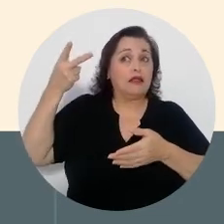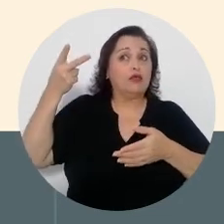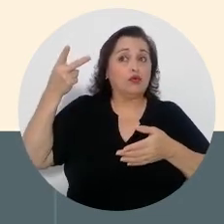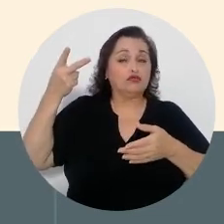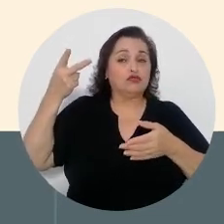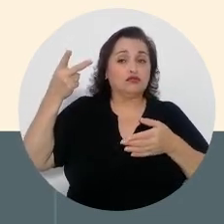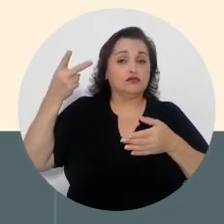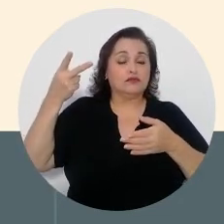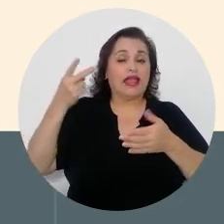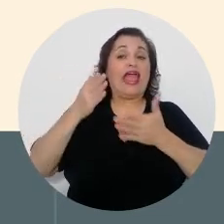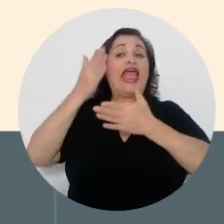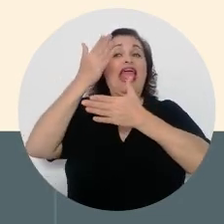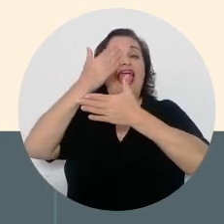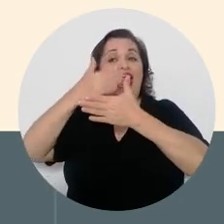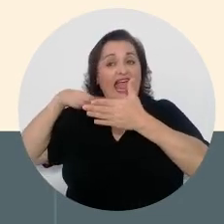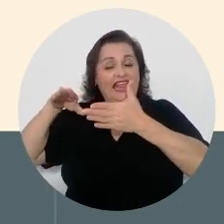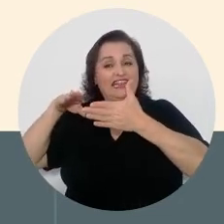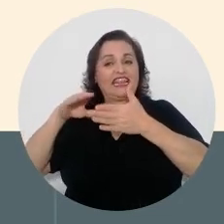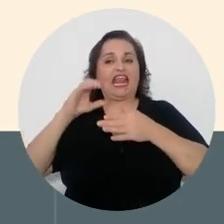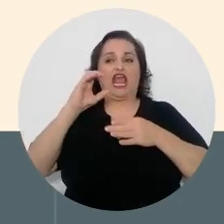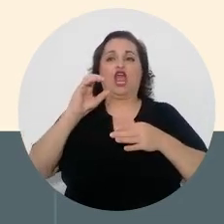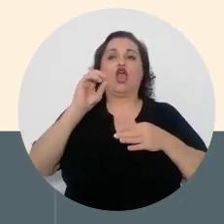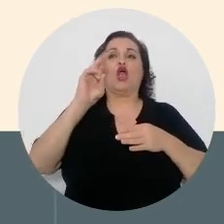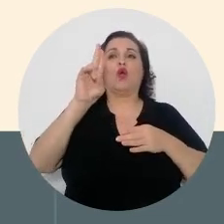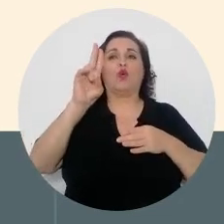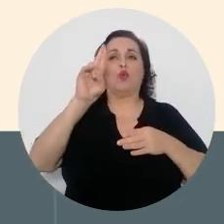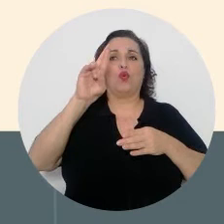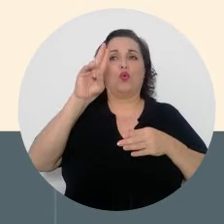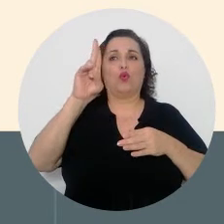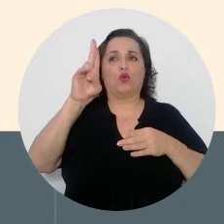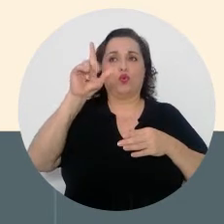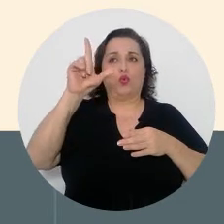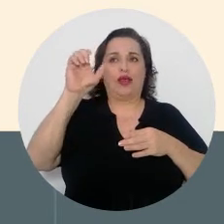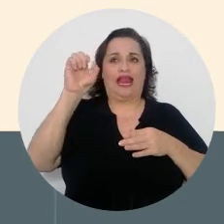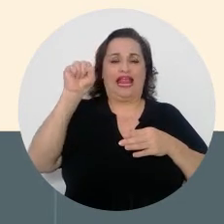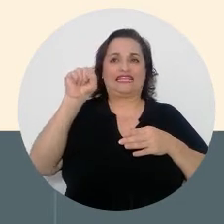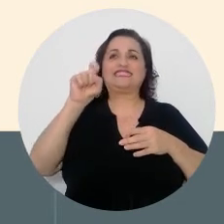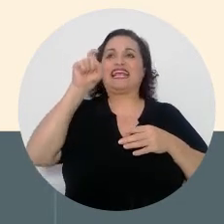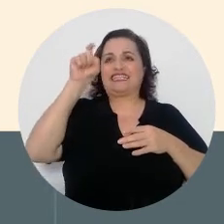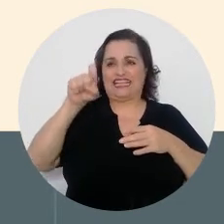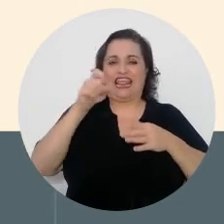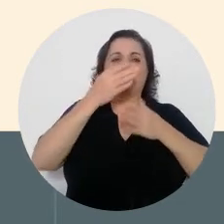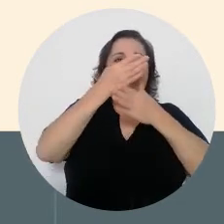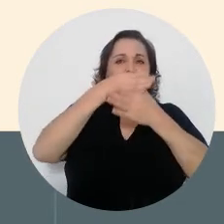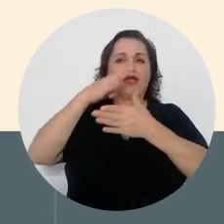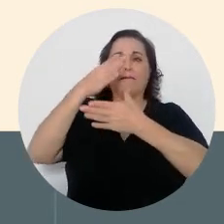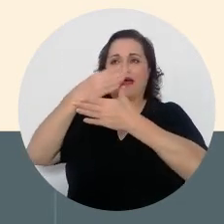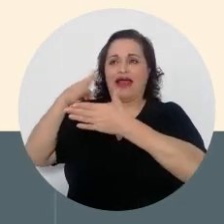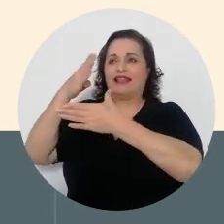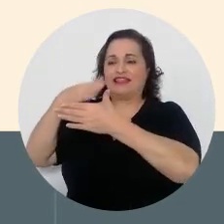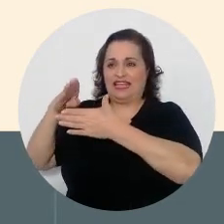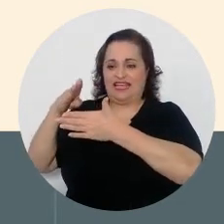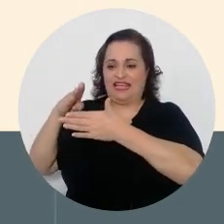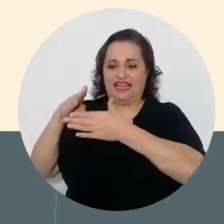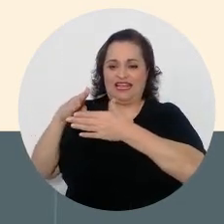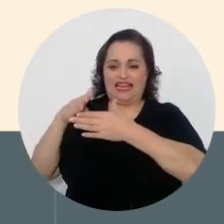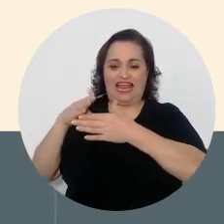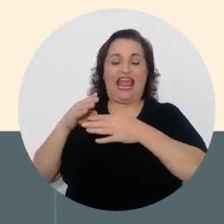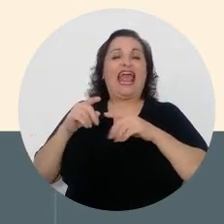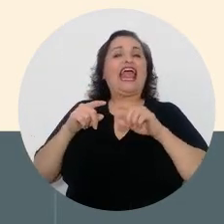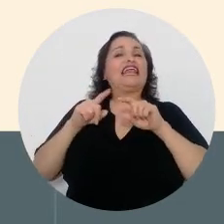válidos, recordemos, entre las curules que hay por repartir en una